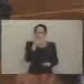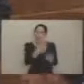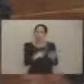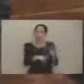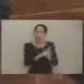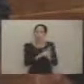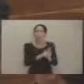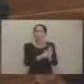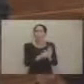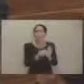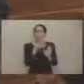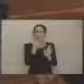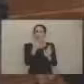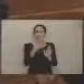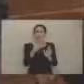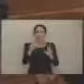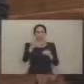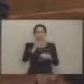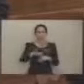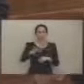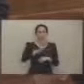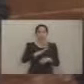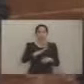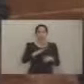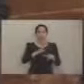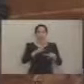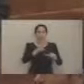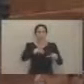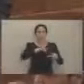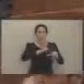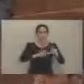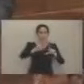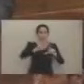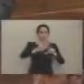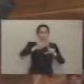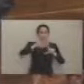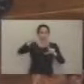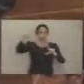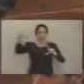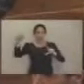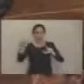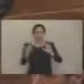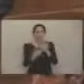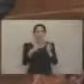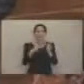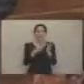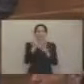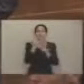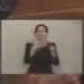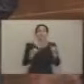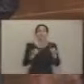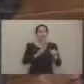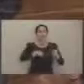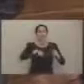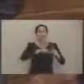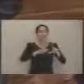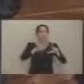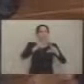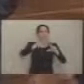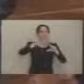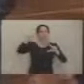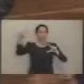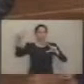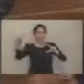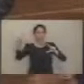los sistemas extrapeninsulares, es decir, sistemas eléctricos extrapeninsulares, que en principio no tendrían por qué